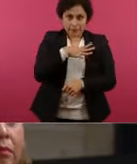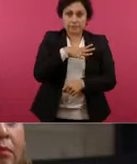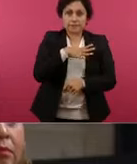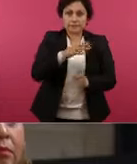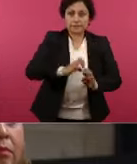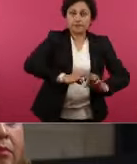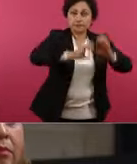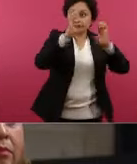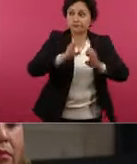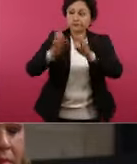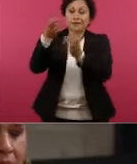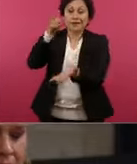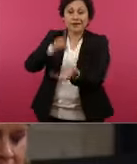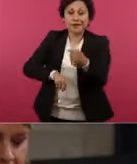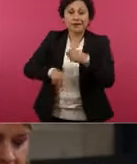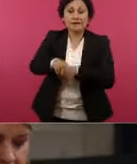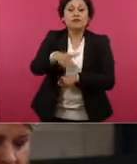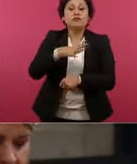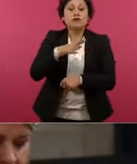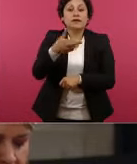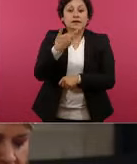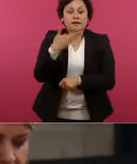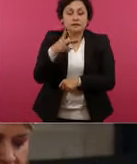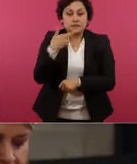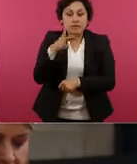cuentan con restaurantes,